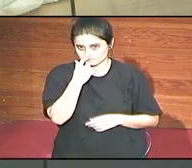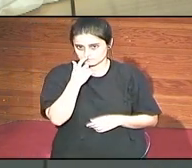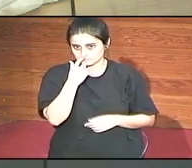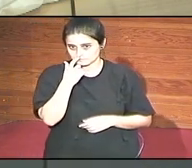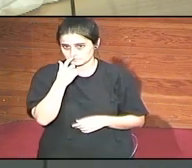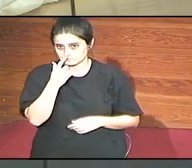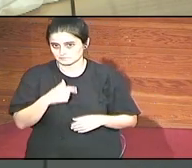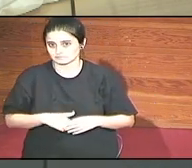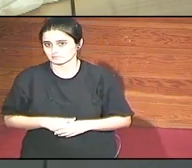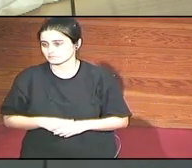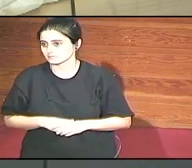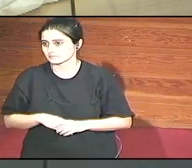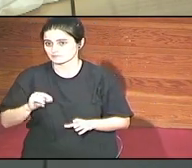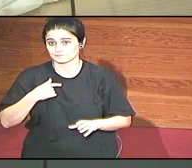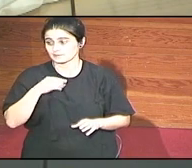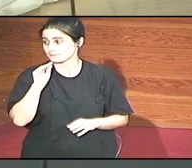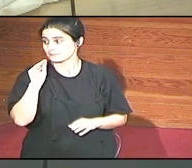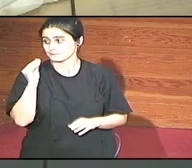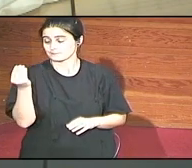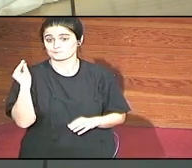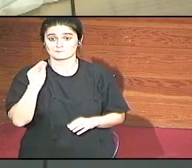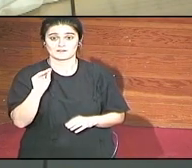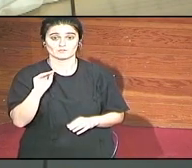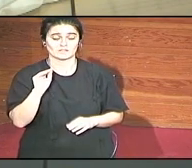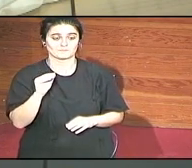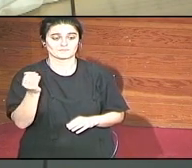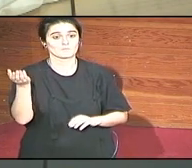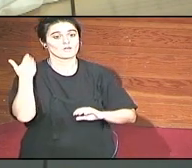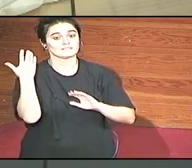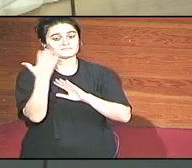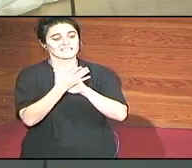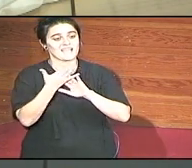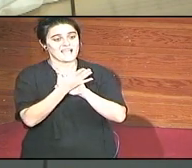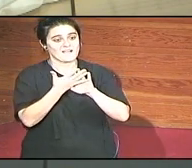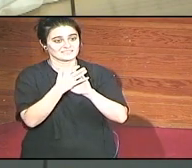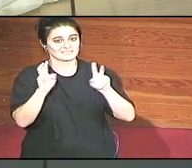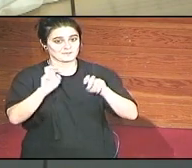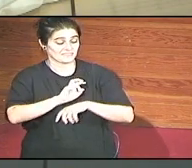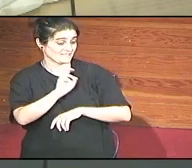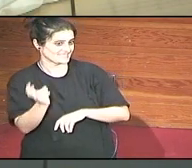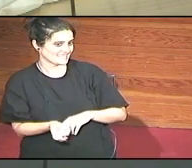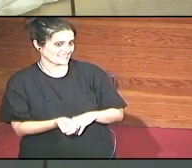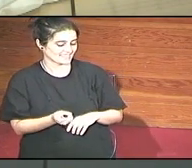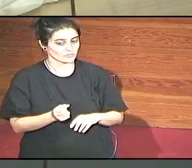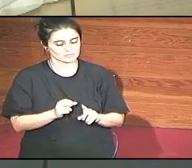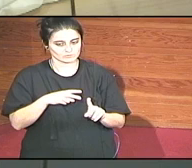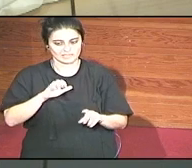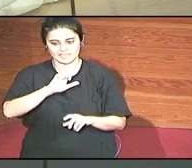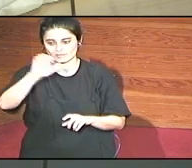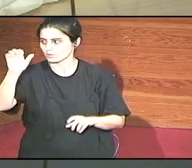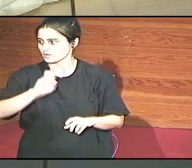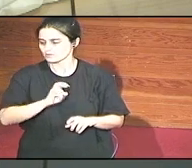si me pregunta pasa un poco has comentado antes sobre diversidad entonces desde la europa diversa también tú eres catalán y